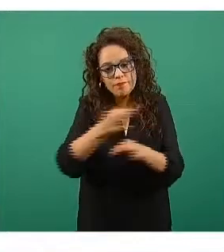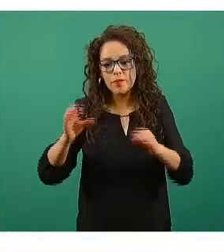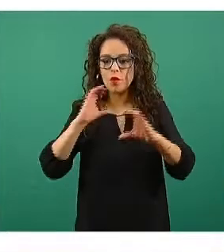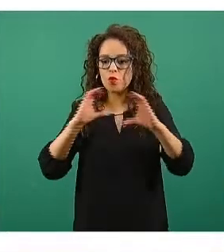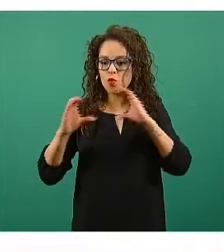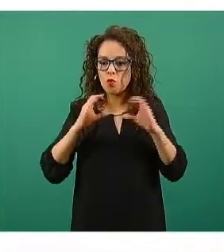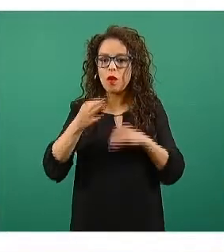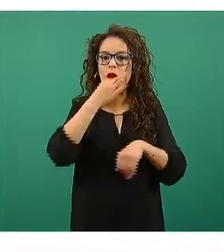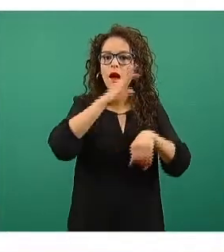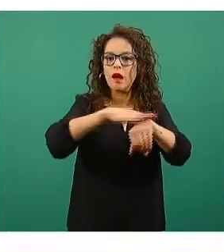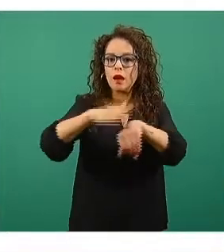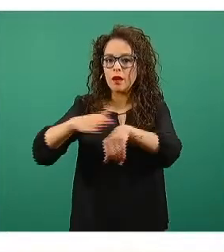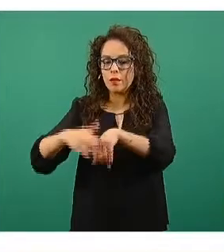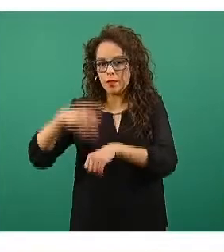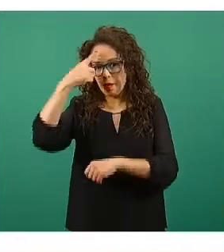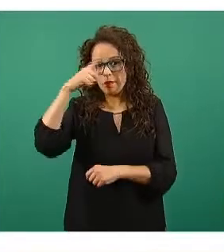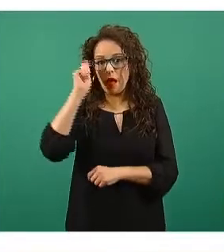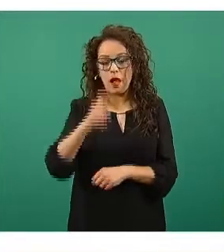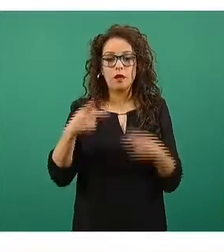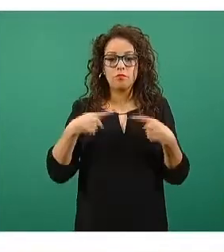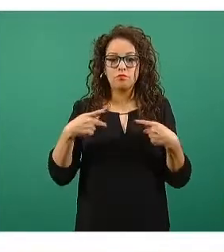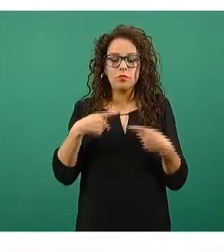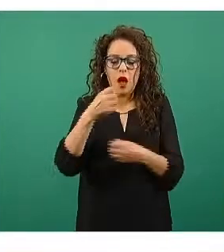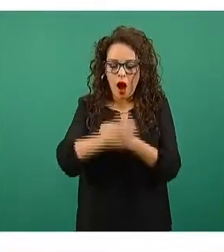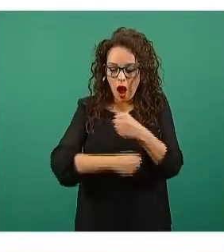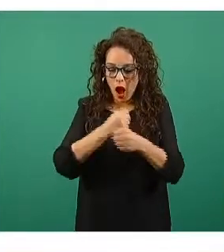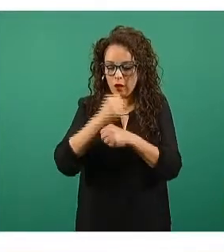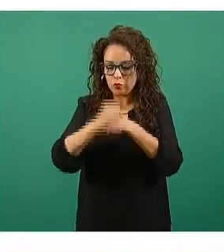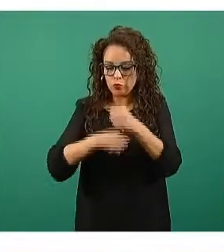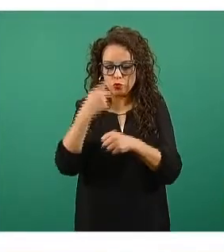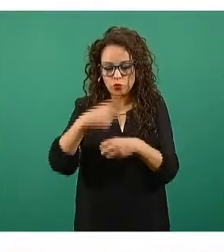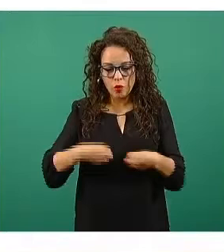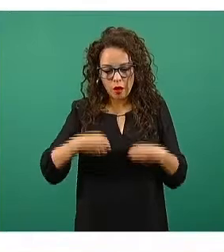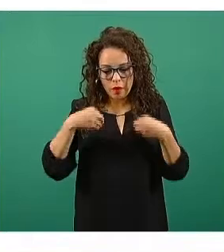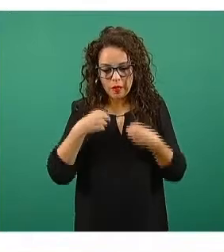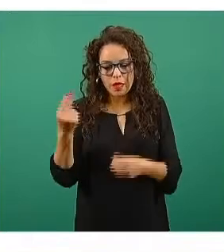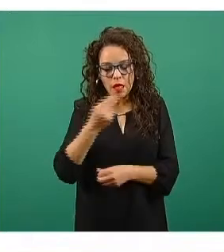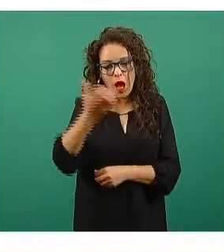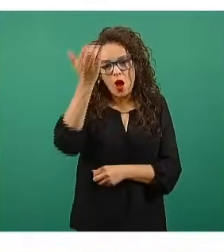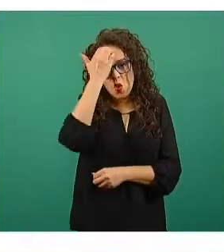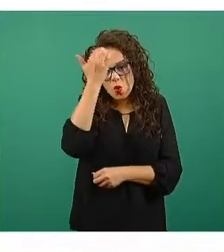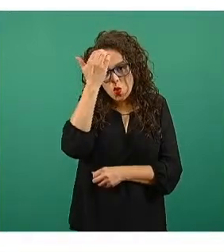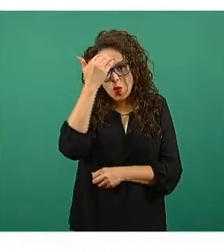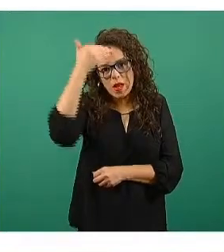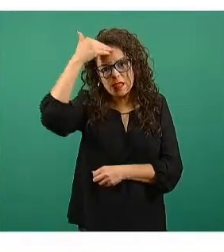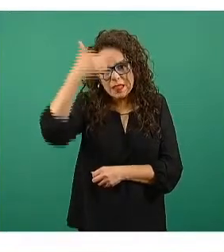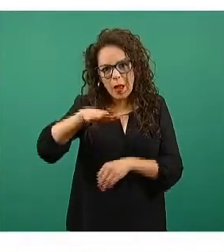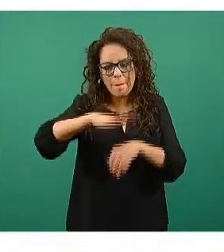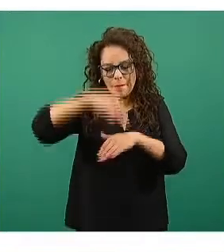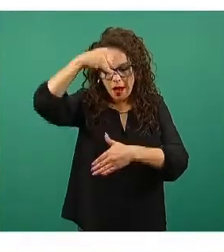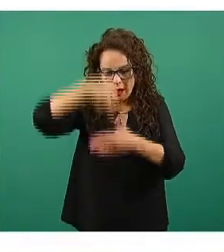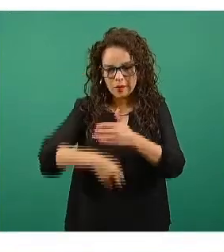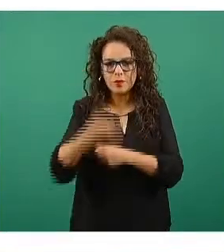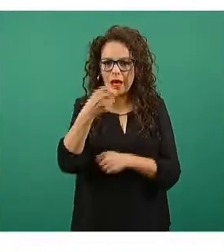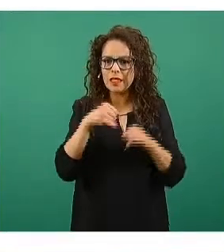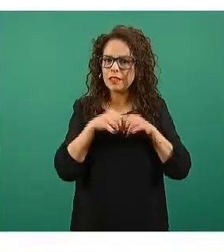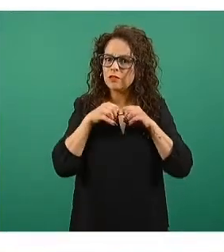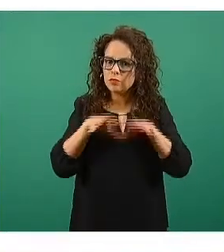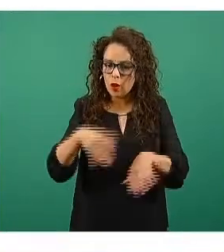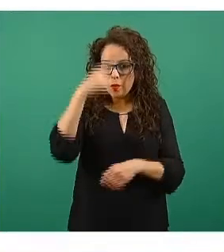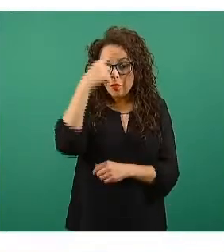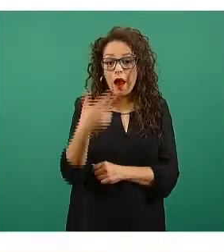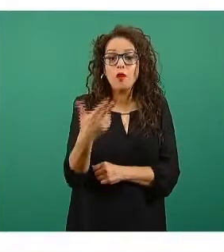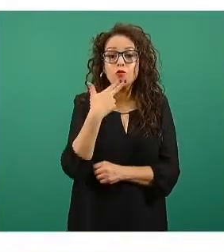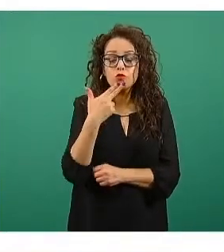sean adecuadas para el ciclo de vida de las personas, para que conozcan esta información, para que la utilicen, para que hagan lo